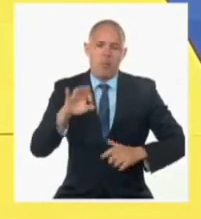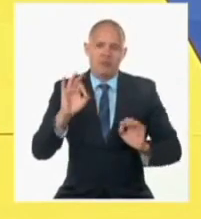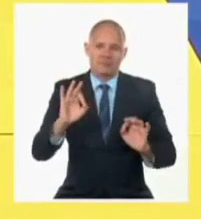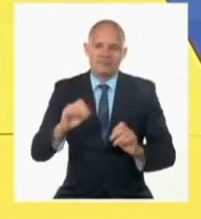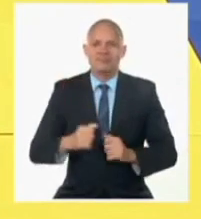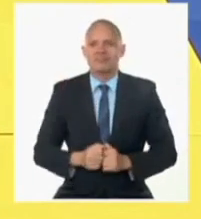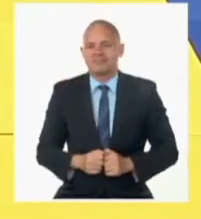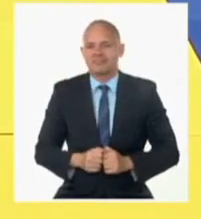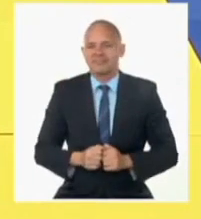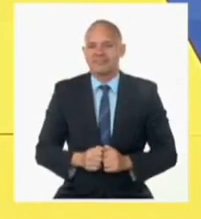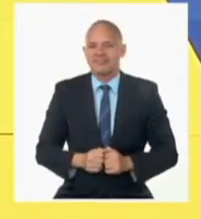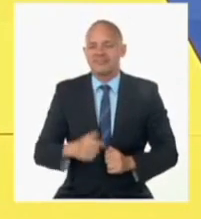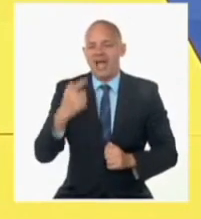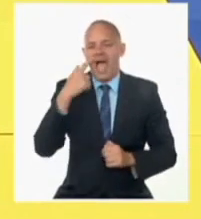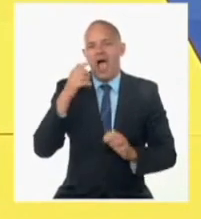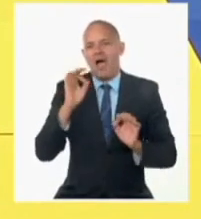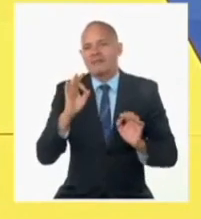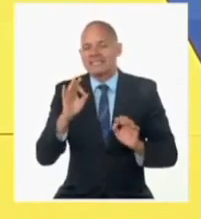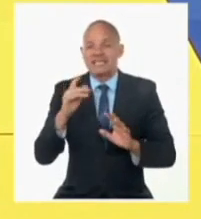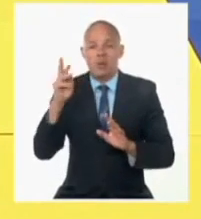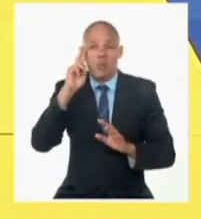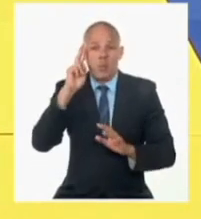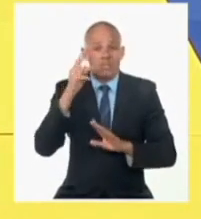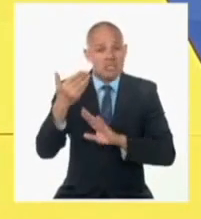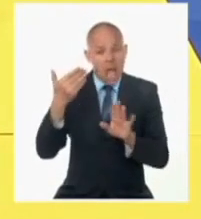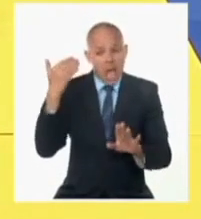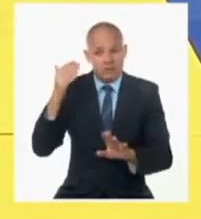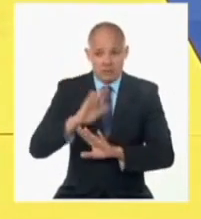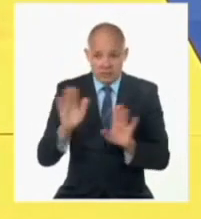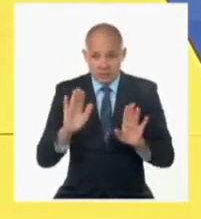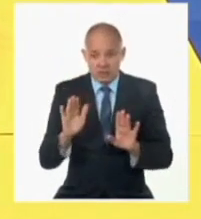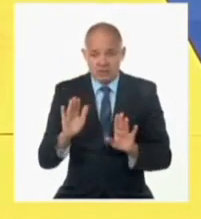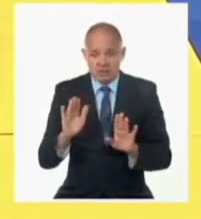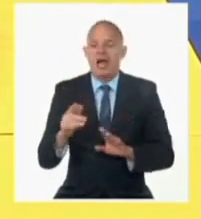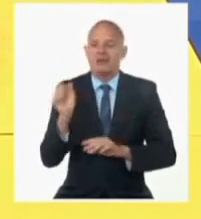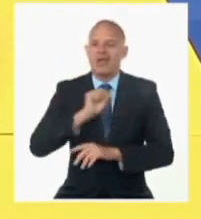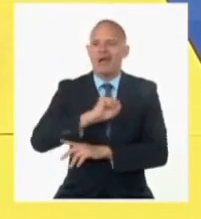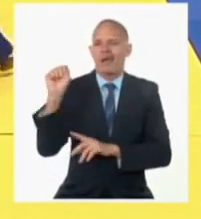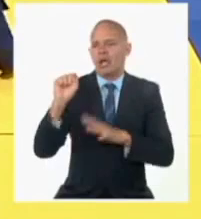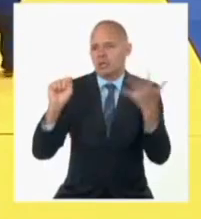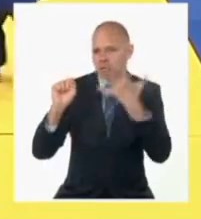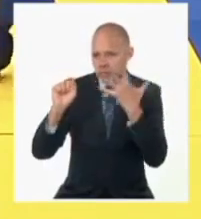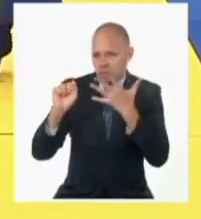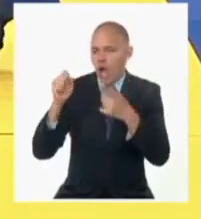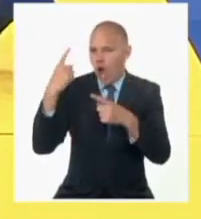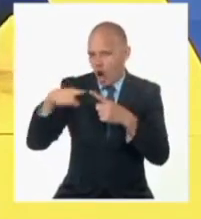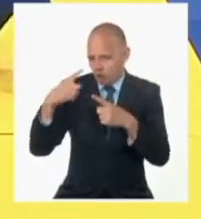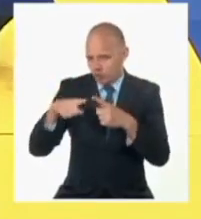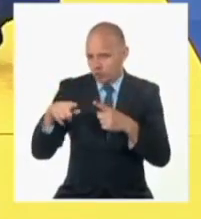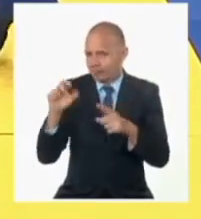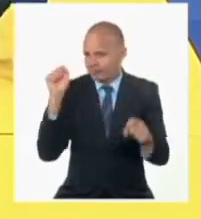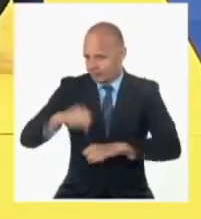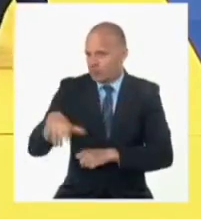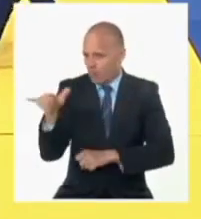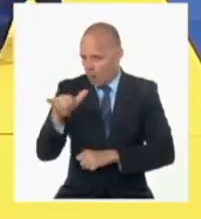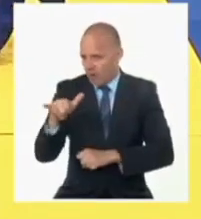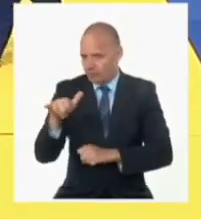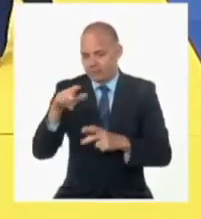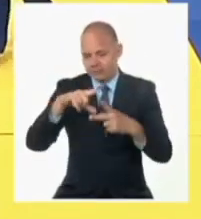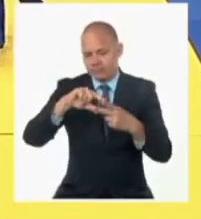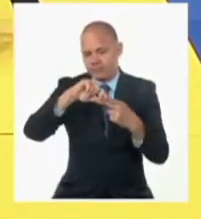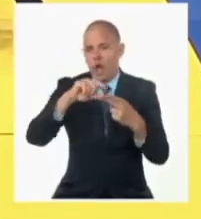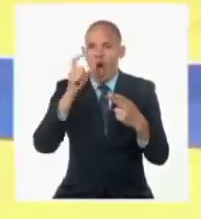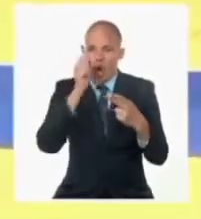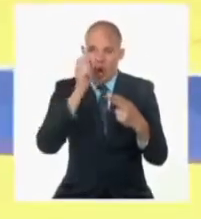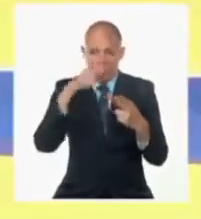la cuarta en general, porque recuerden que ya han ganado Magdiel Estrada. Y hoy lo hicieron Iván Silva y Kaliema Antomarchi,